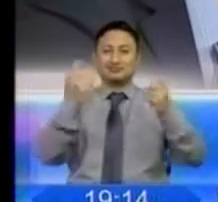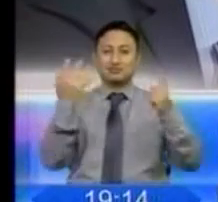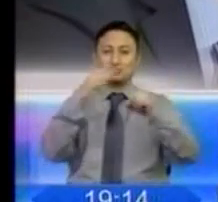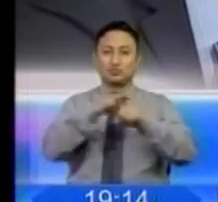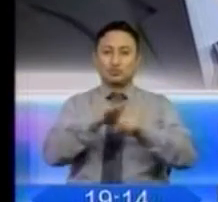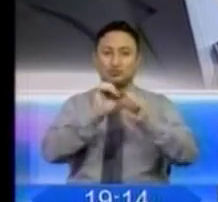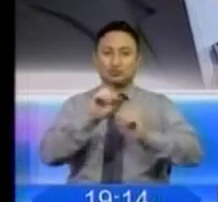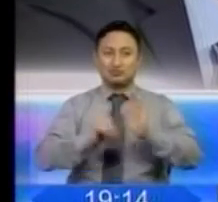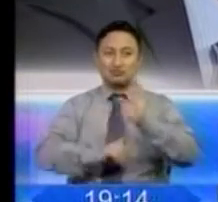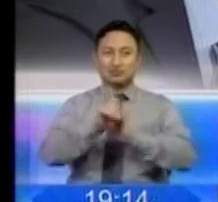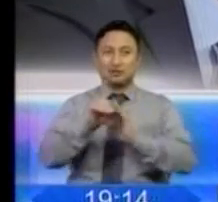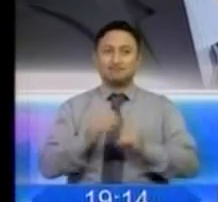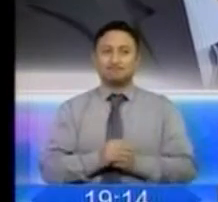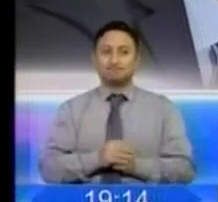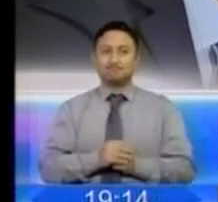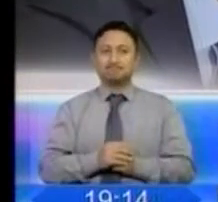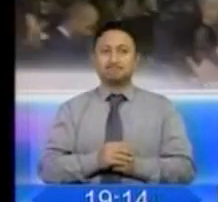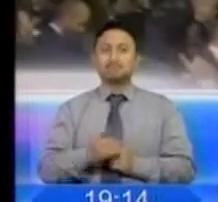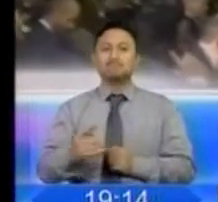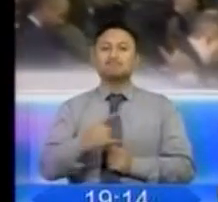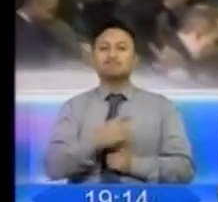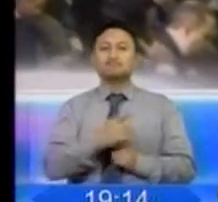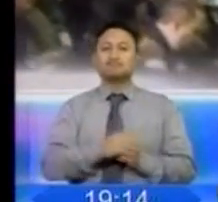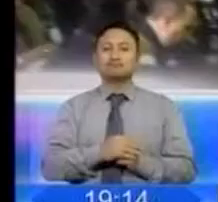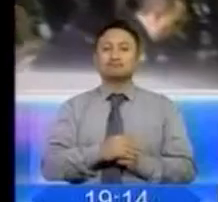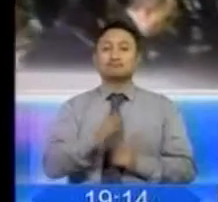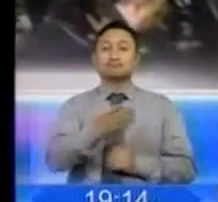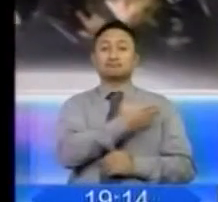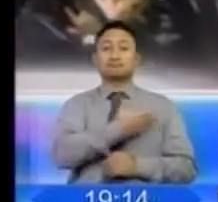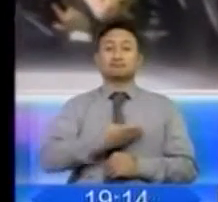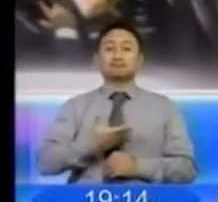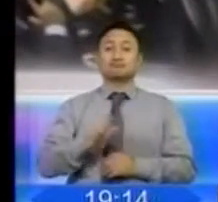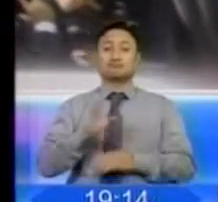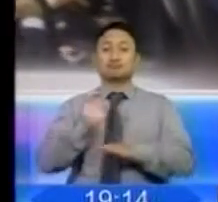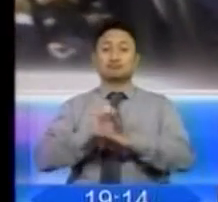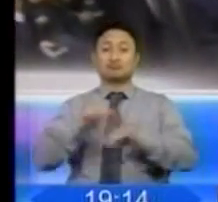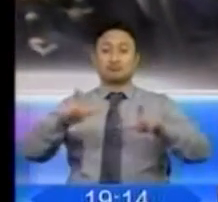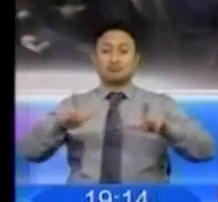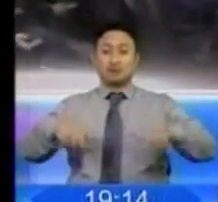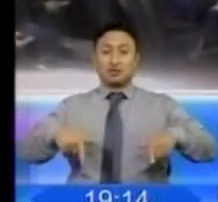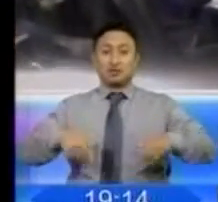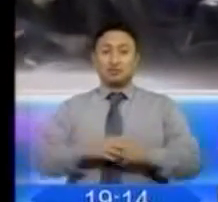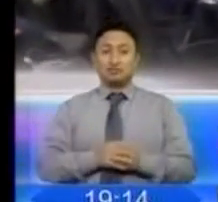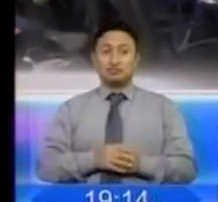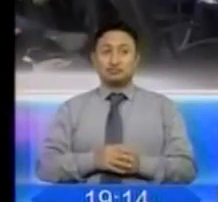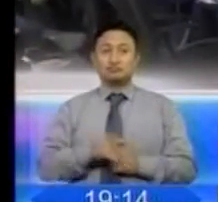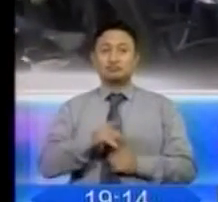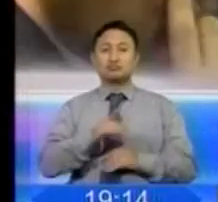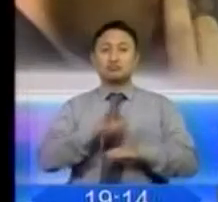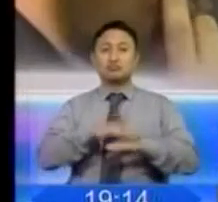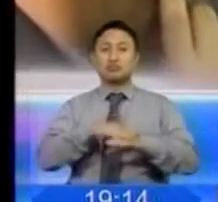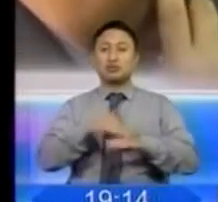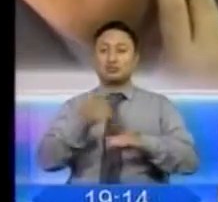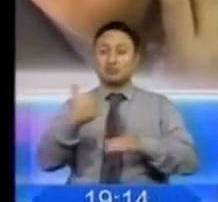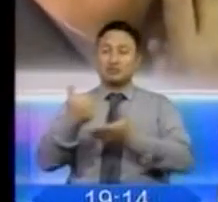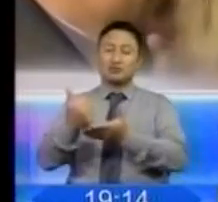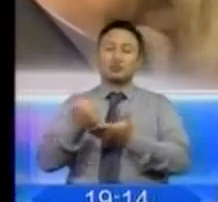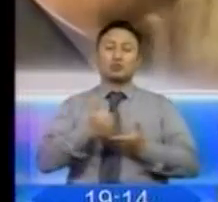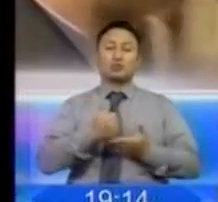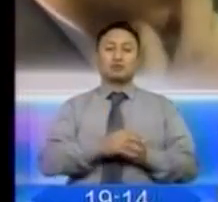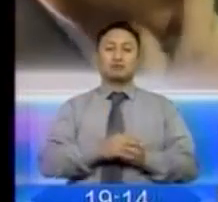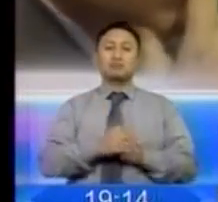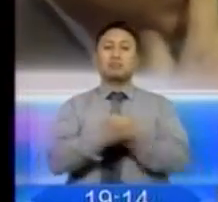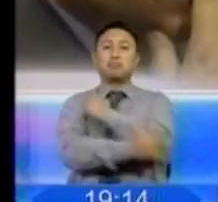y desarrollo. Entre las intervenciones del presidente ecuatoriano Lenín Moreno, hizo un llamado a la cooperación entre